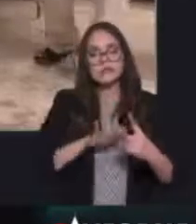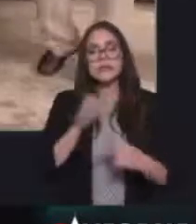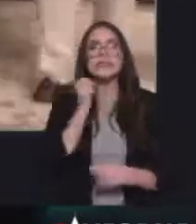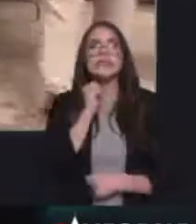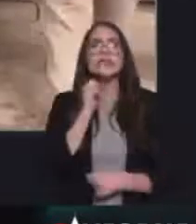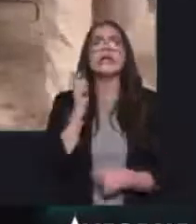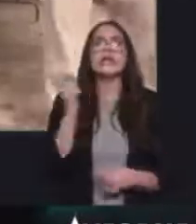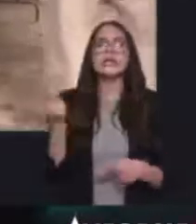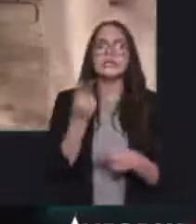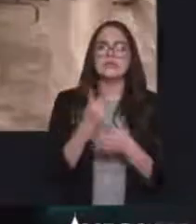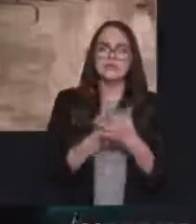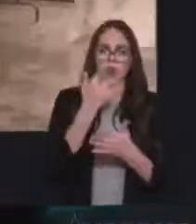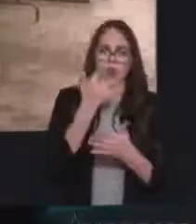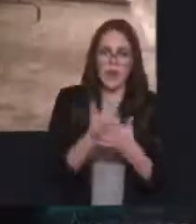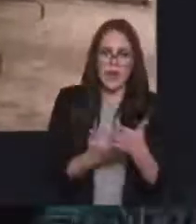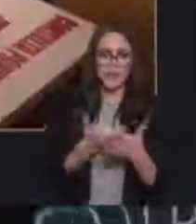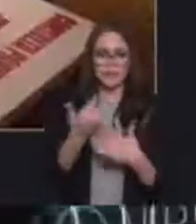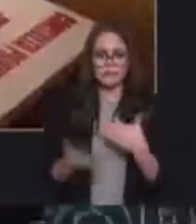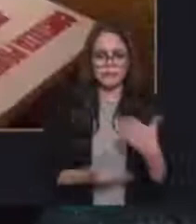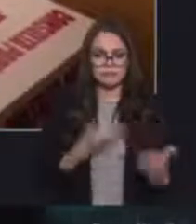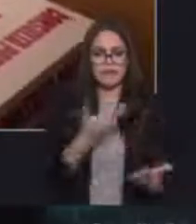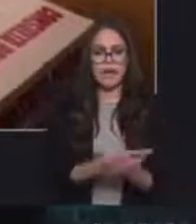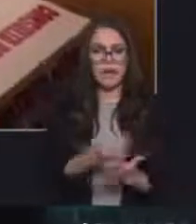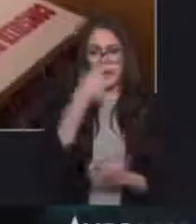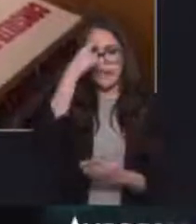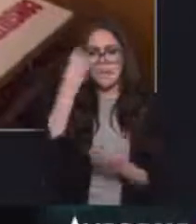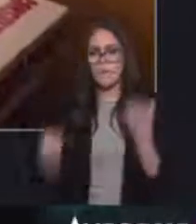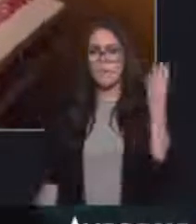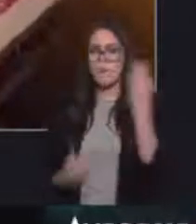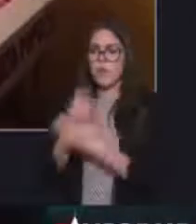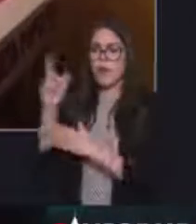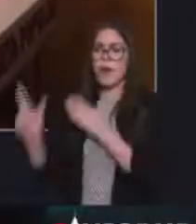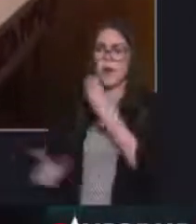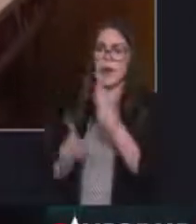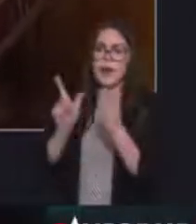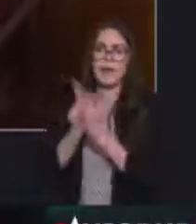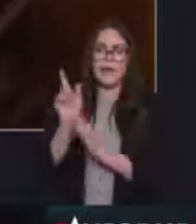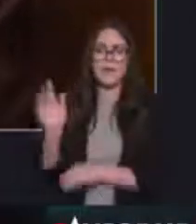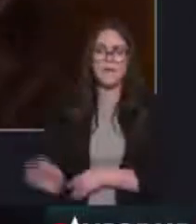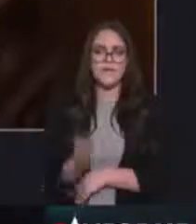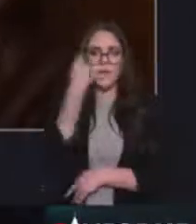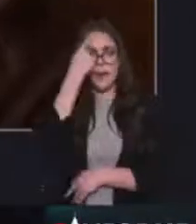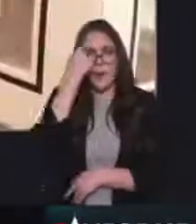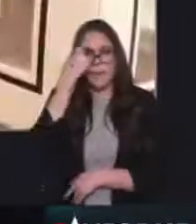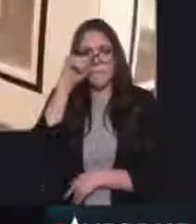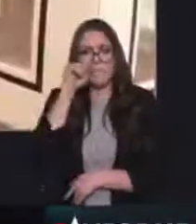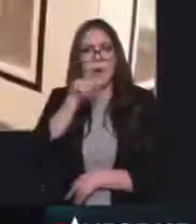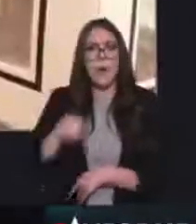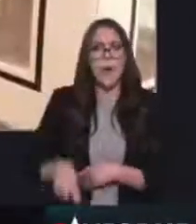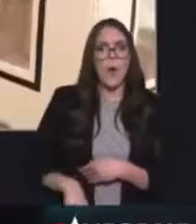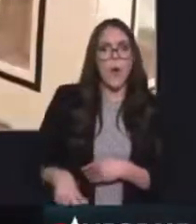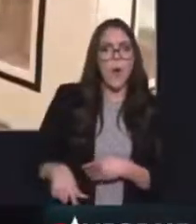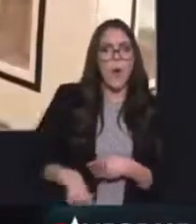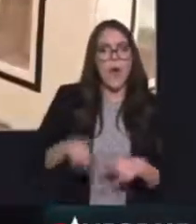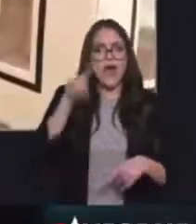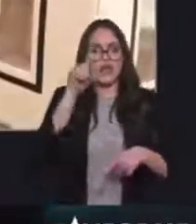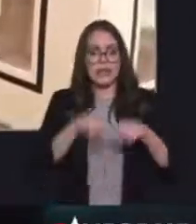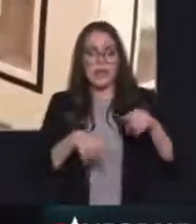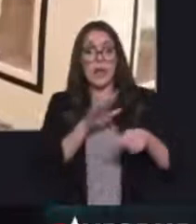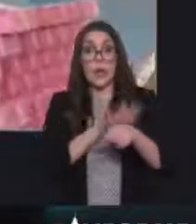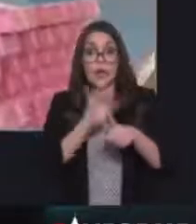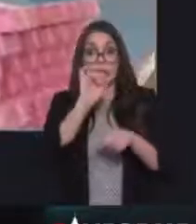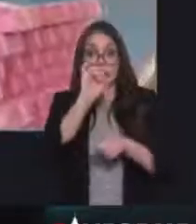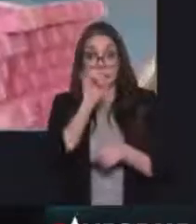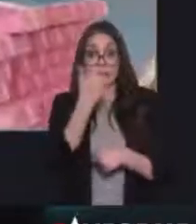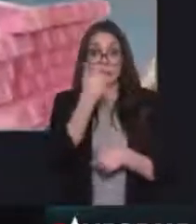de decreto para crear la Ley Federal de Revocación de Mandato. Entonces, se había presentado una iniciativa